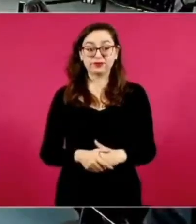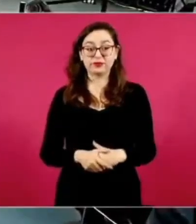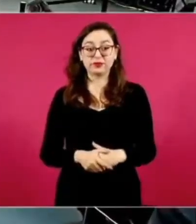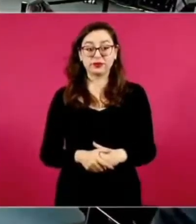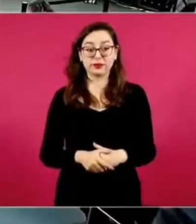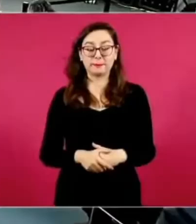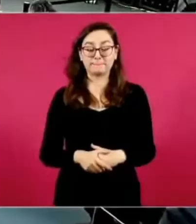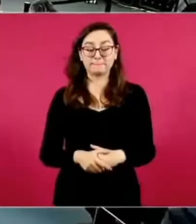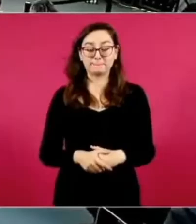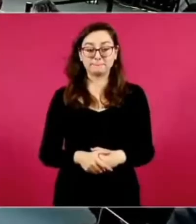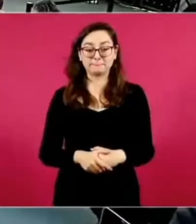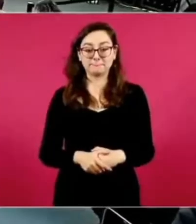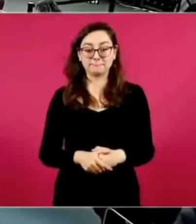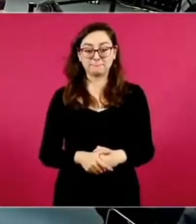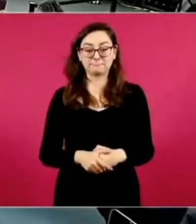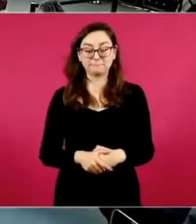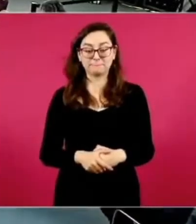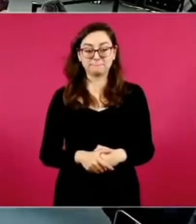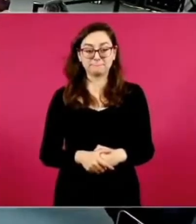está